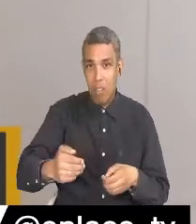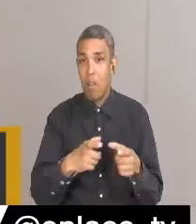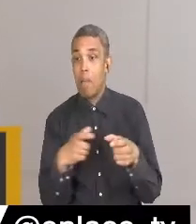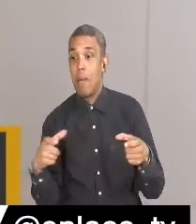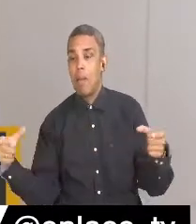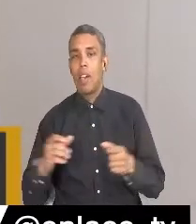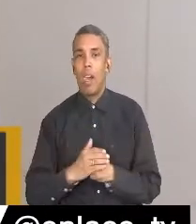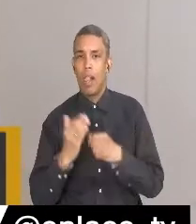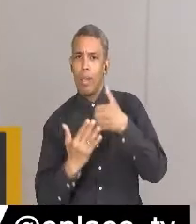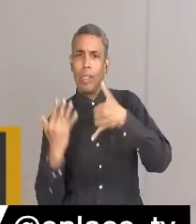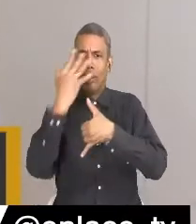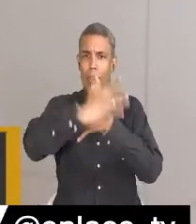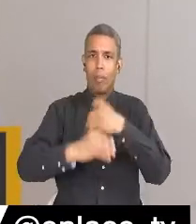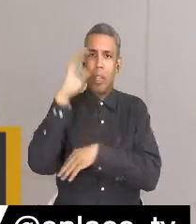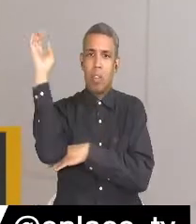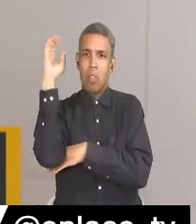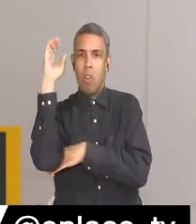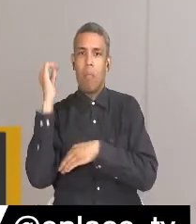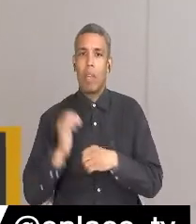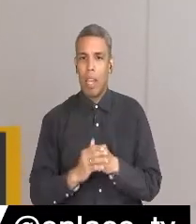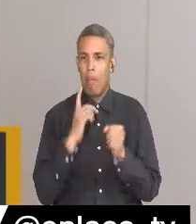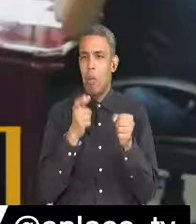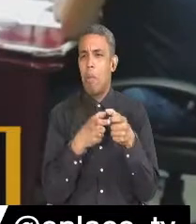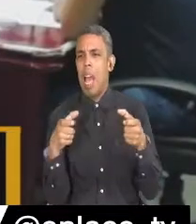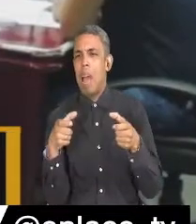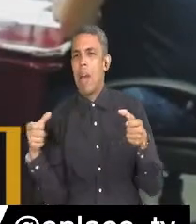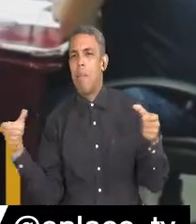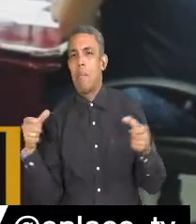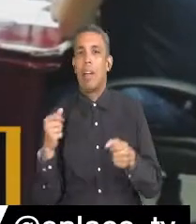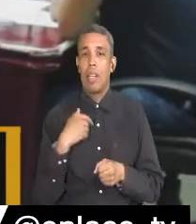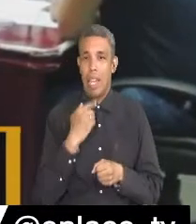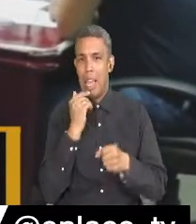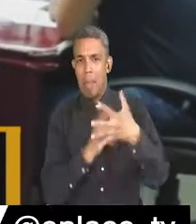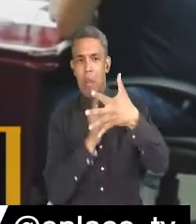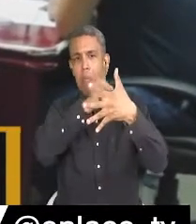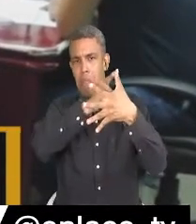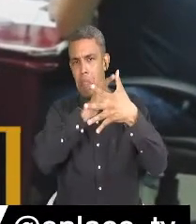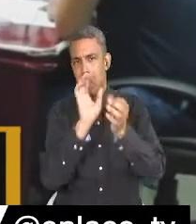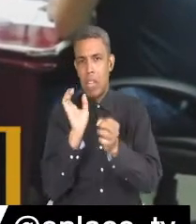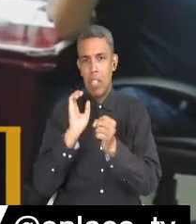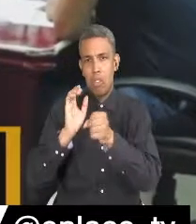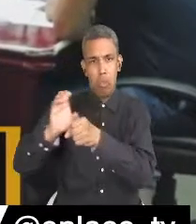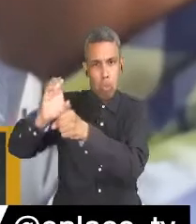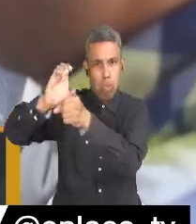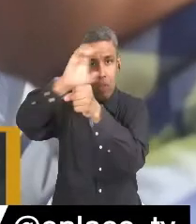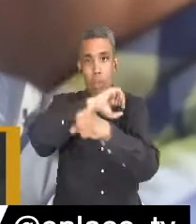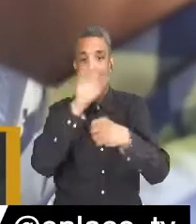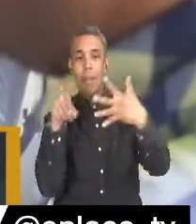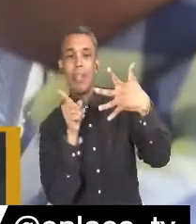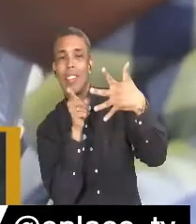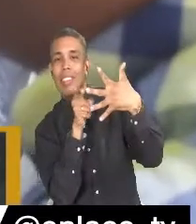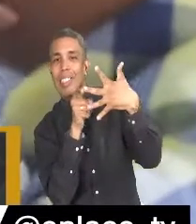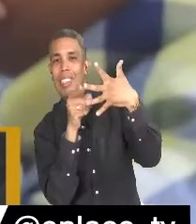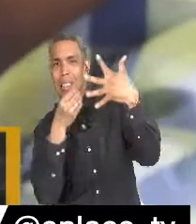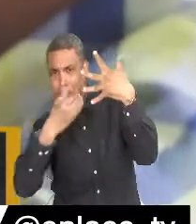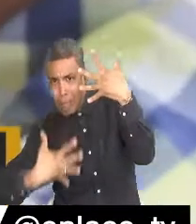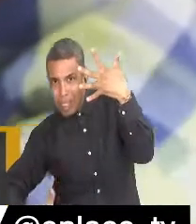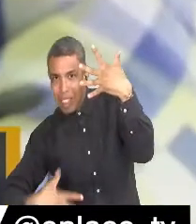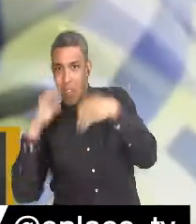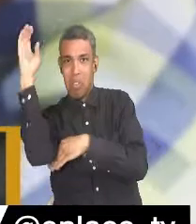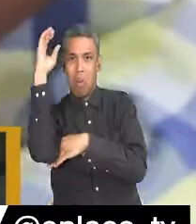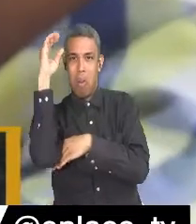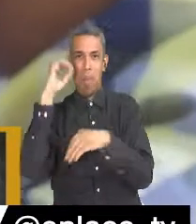el puesto número 3 a nivel nacional en el incremento de la población. Destacó igualmente el secretario Jaramillo la reducción de la deserción escolar en la